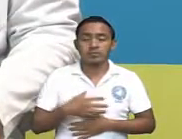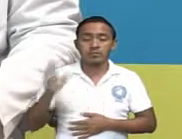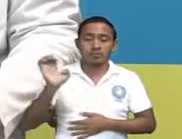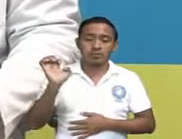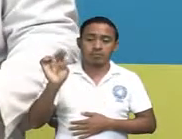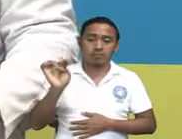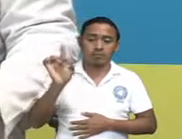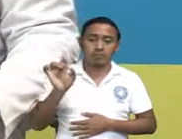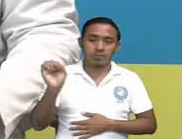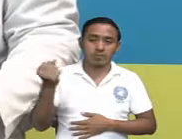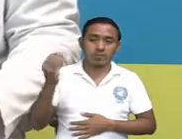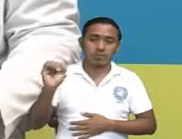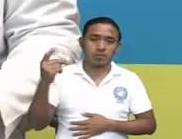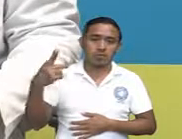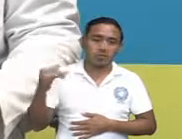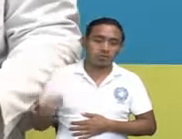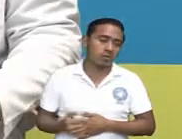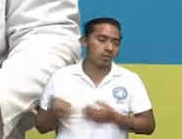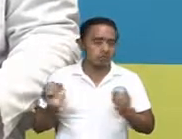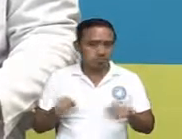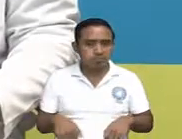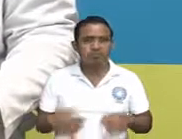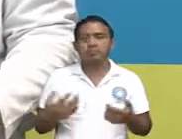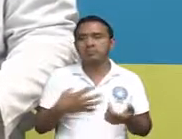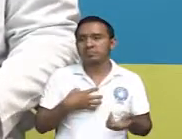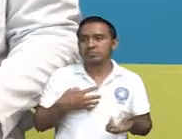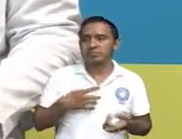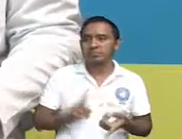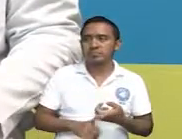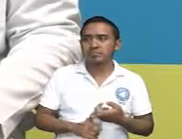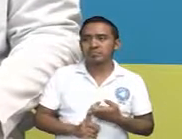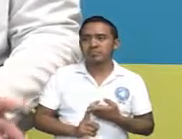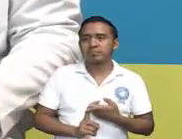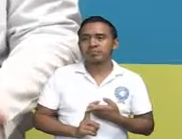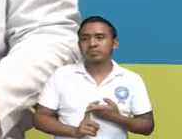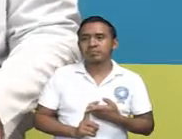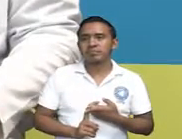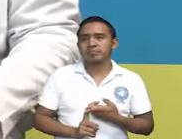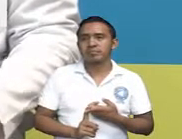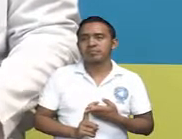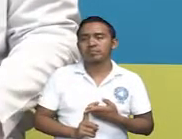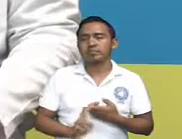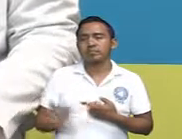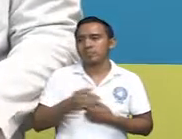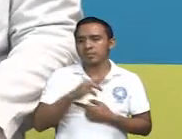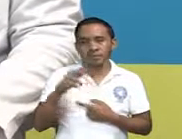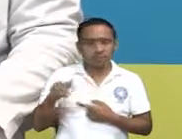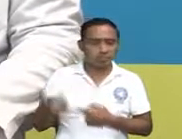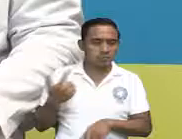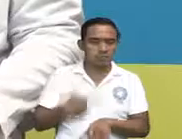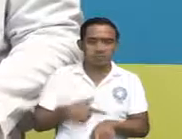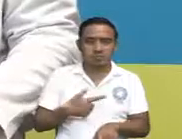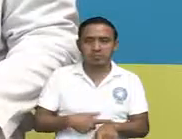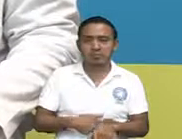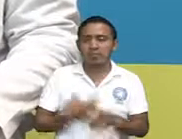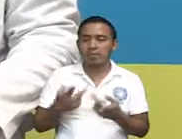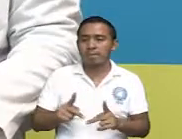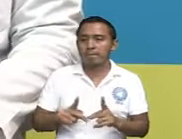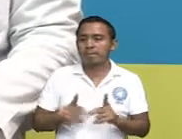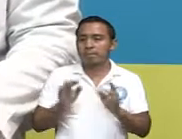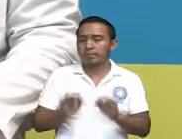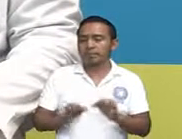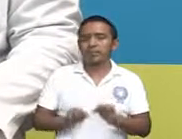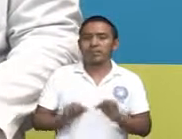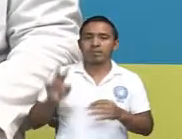pues como que estés pensando en perforaciones, pacientes que han ingerido cáusticos que no se les puede hacer en el mismo momento, pero no directamente por